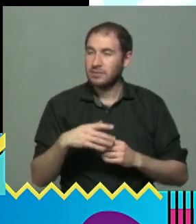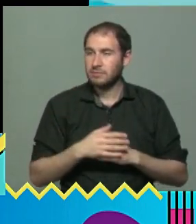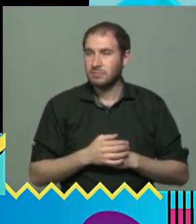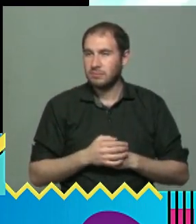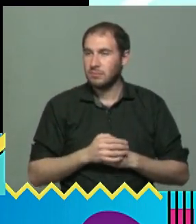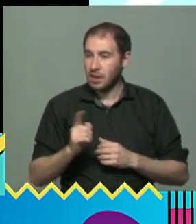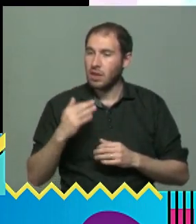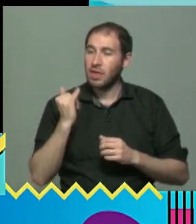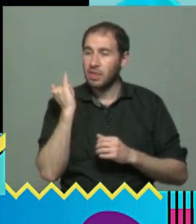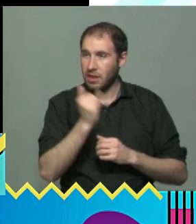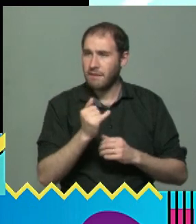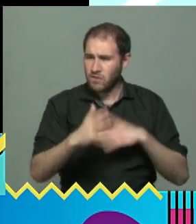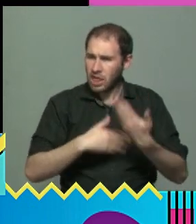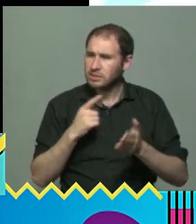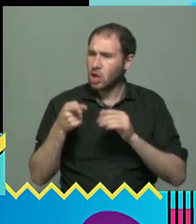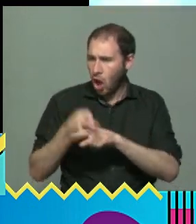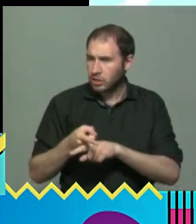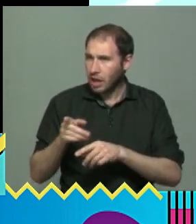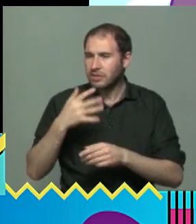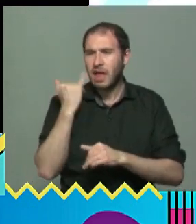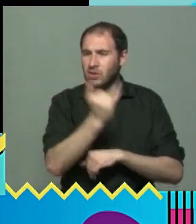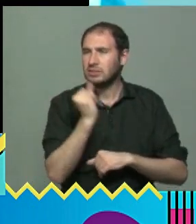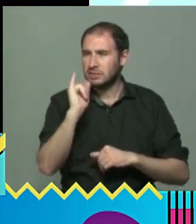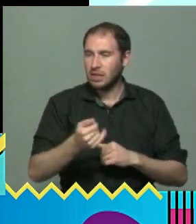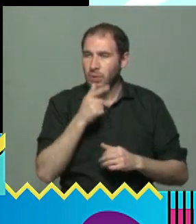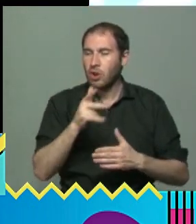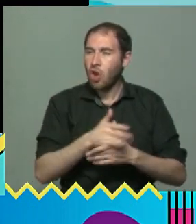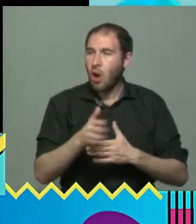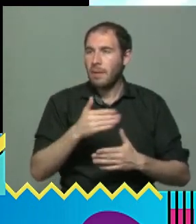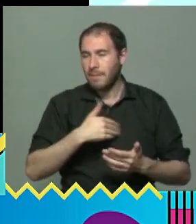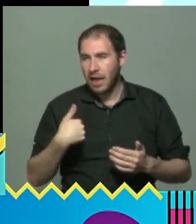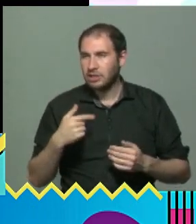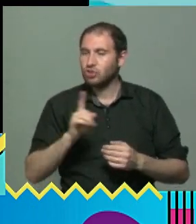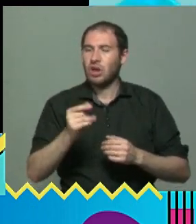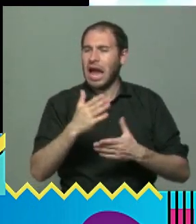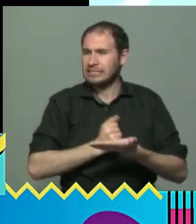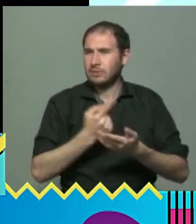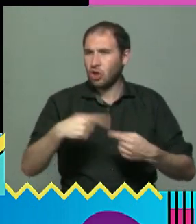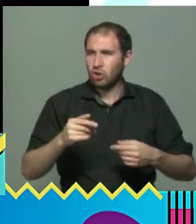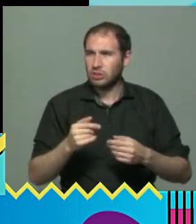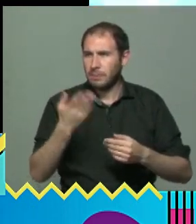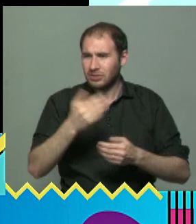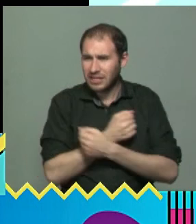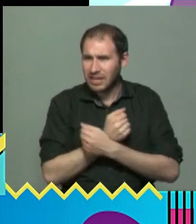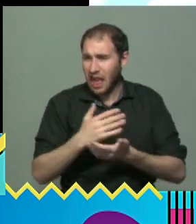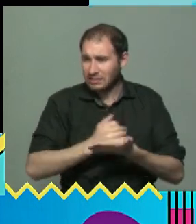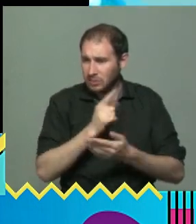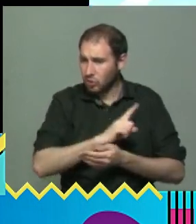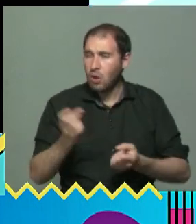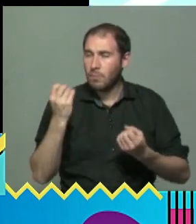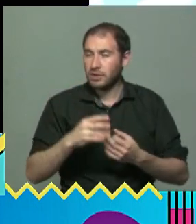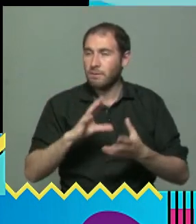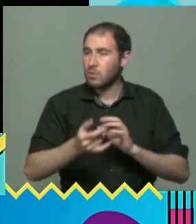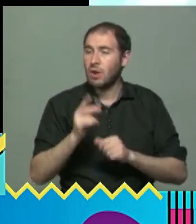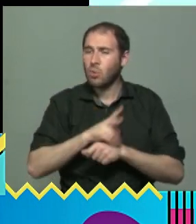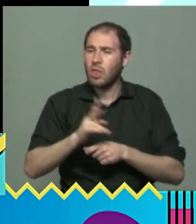puedan decir cuando son violentadas, en este caso las novias, las madres, no aceptarlo como algo que se le hace a la persona que quieren proteger, porque la única